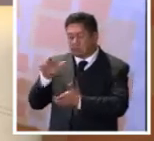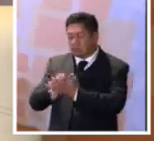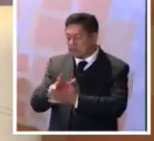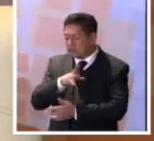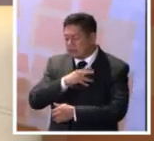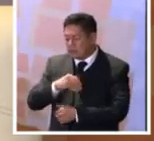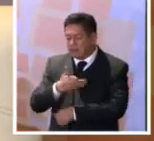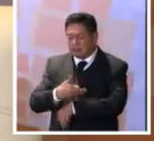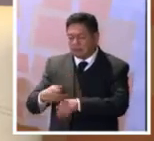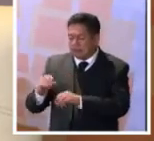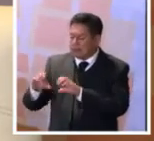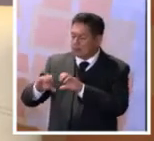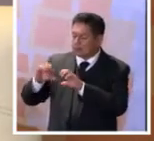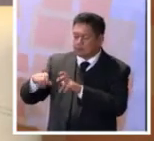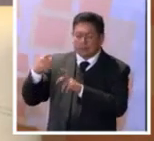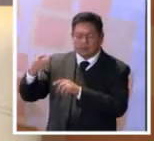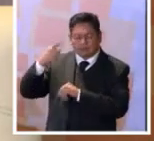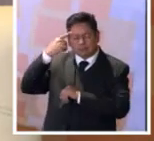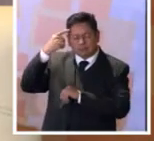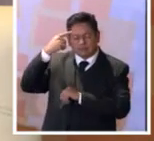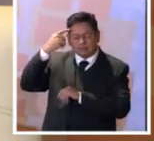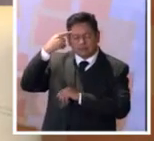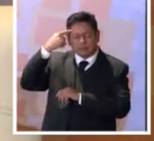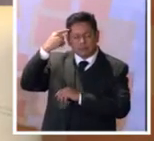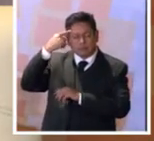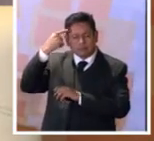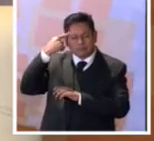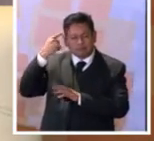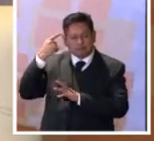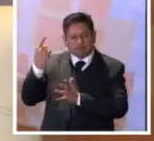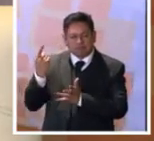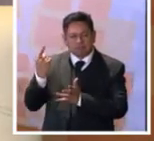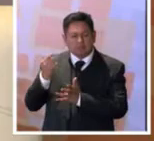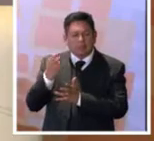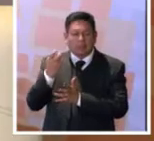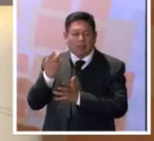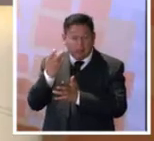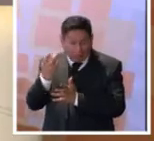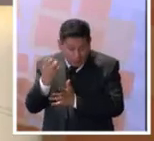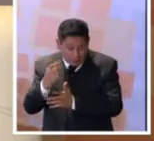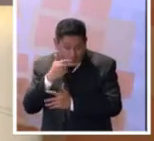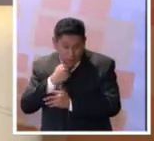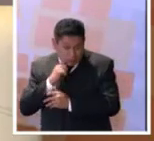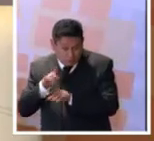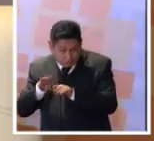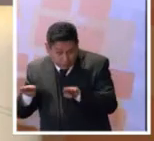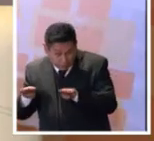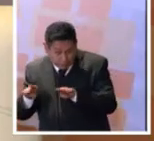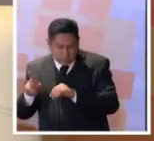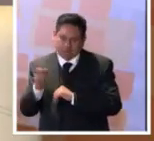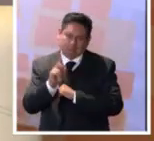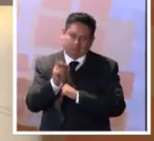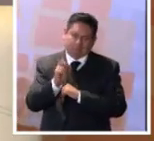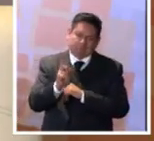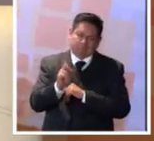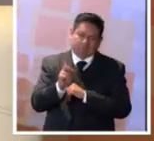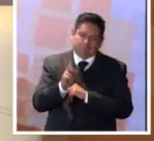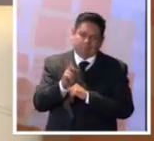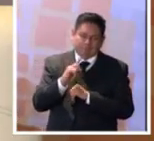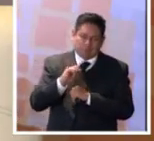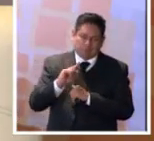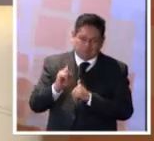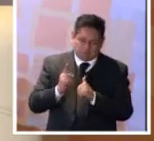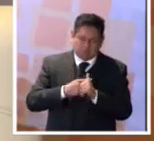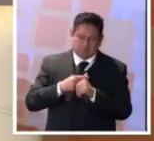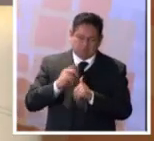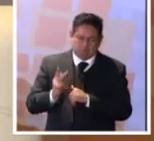destino en ese contexto, pues no hemos empezado bien, porque hay que empezar desde ahí. La primera pregunta